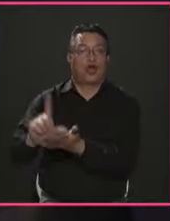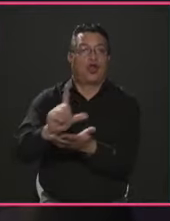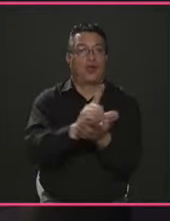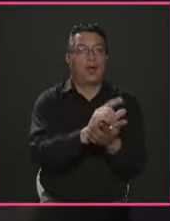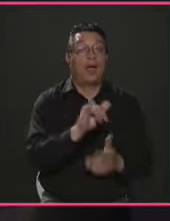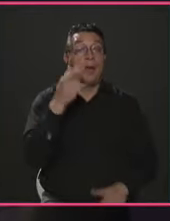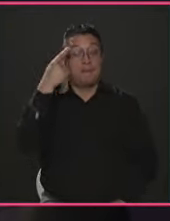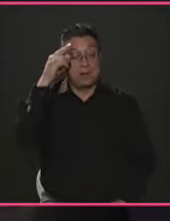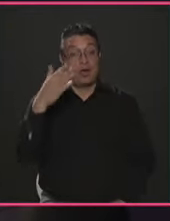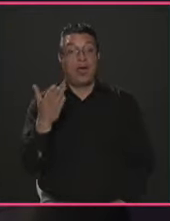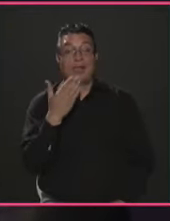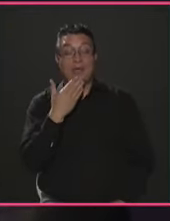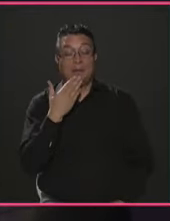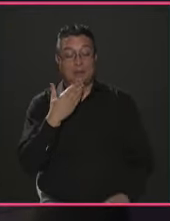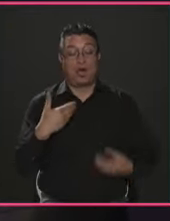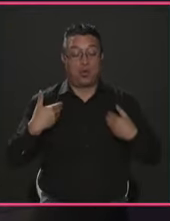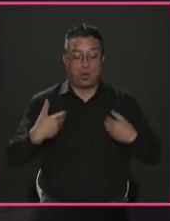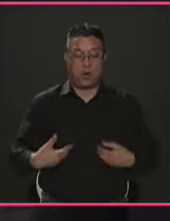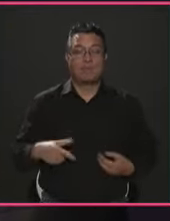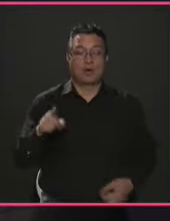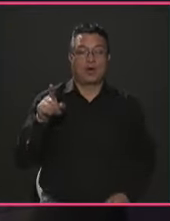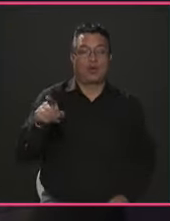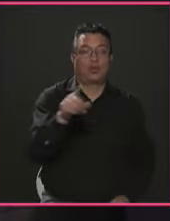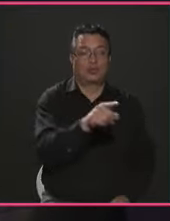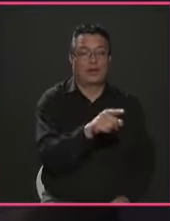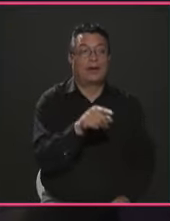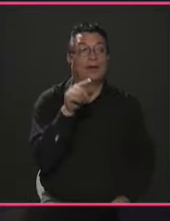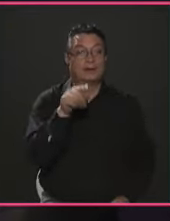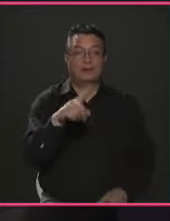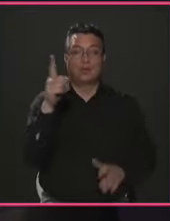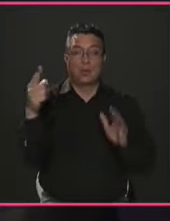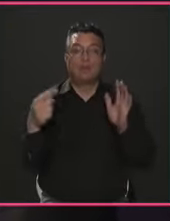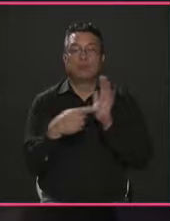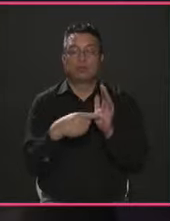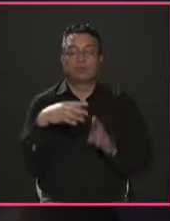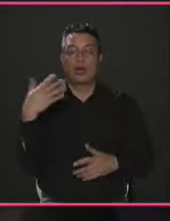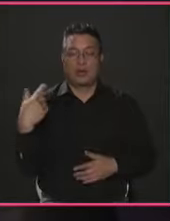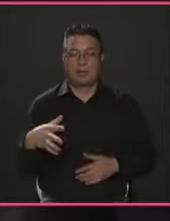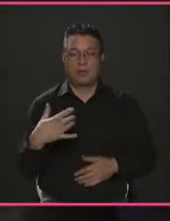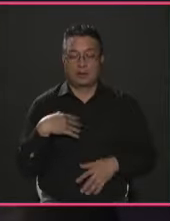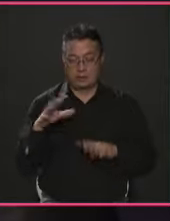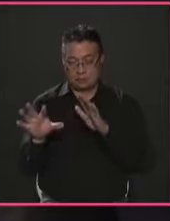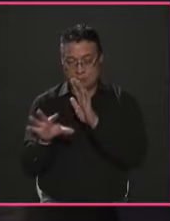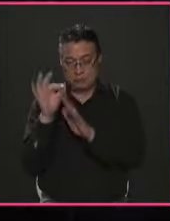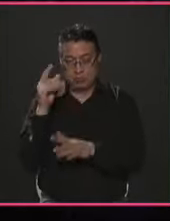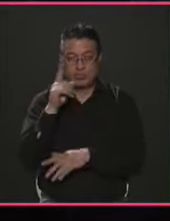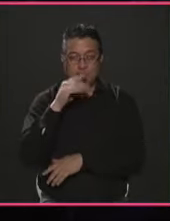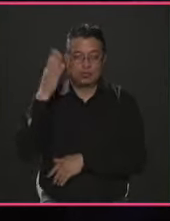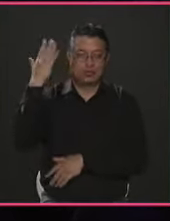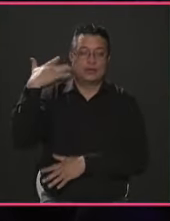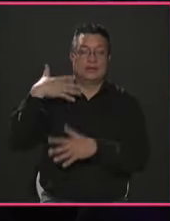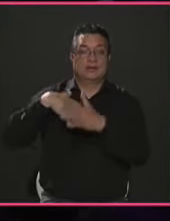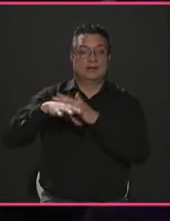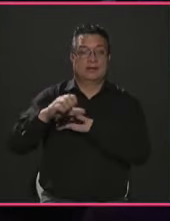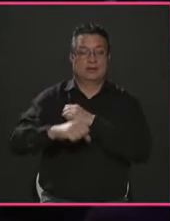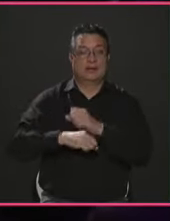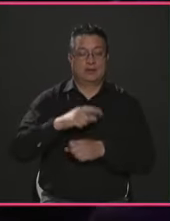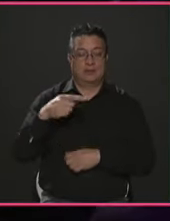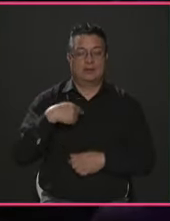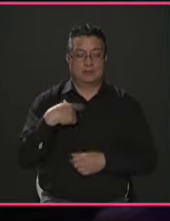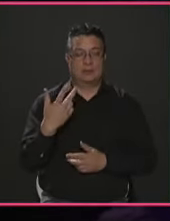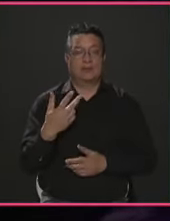también está en los cuerpos de ustedes y este es un punto importante que se descubrió en los últimos 15 años en donde estamos